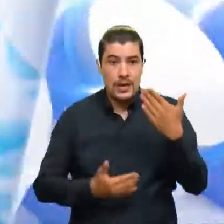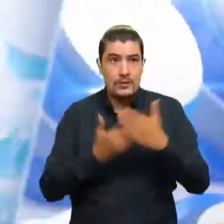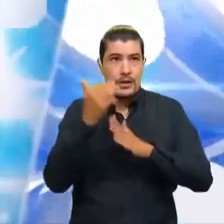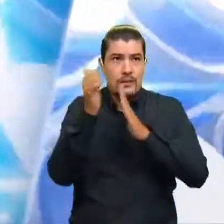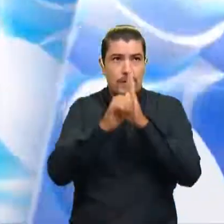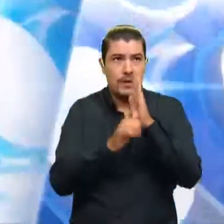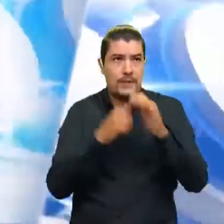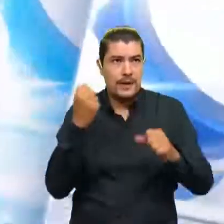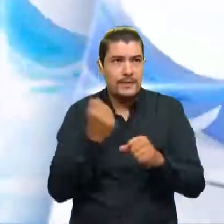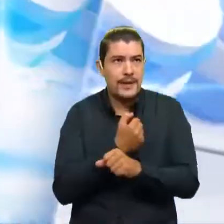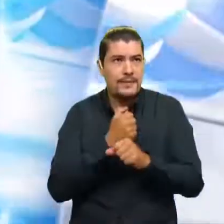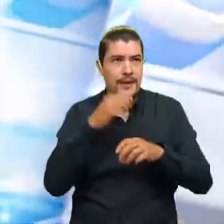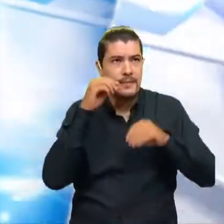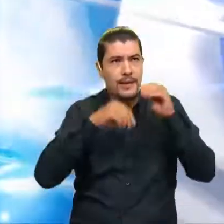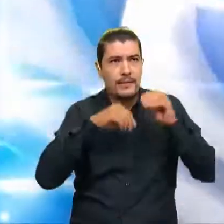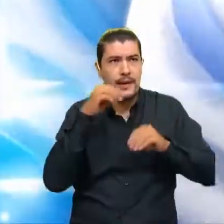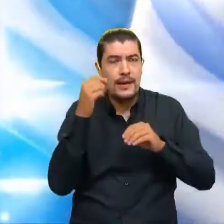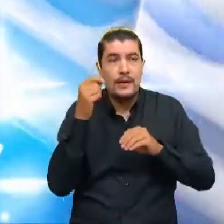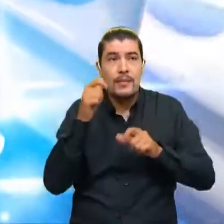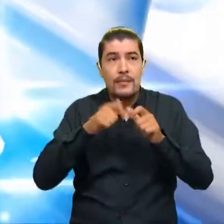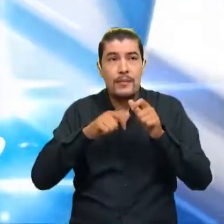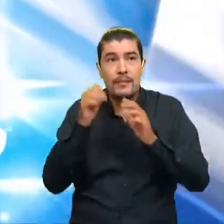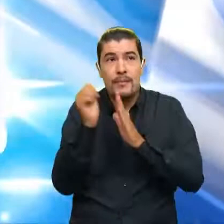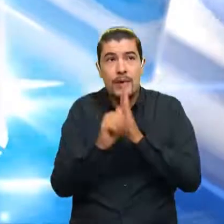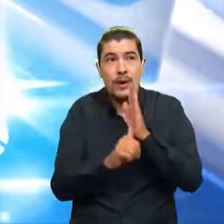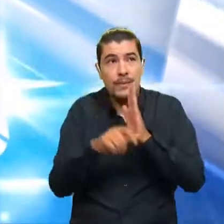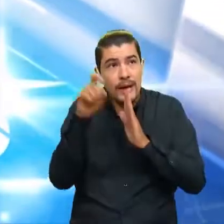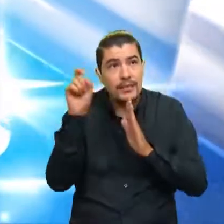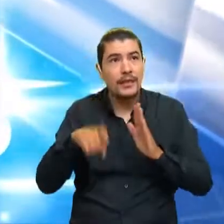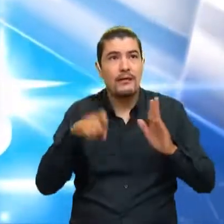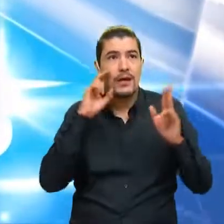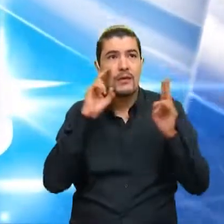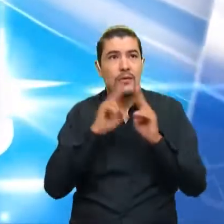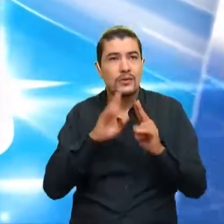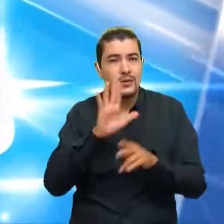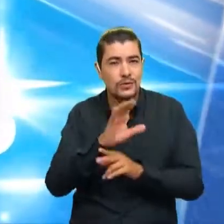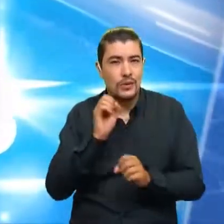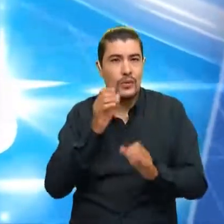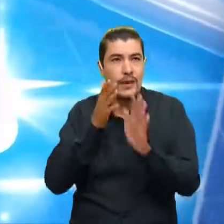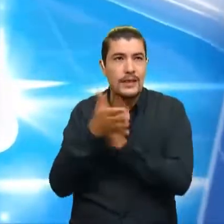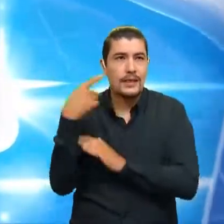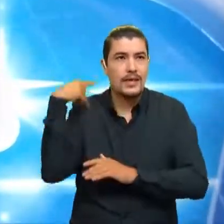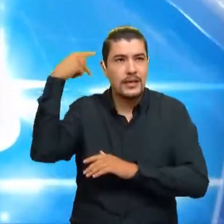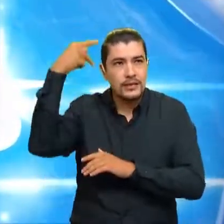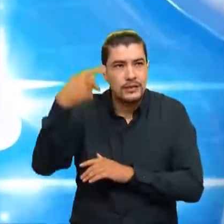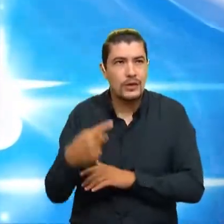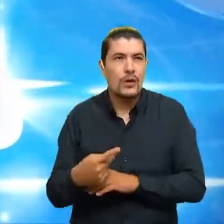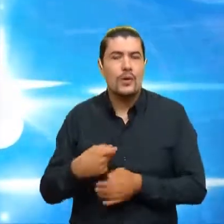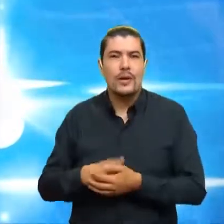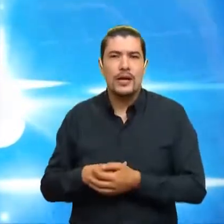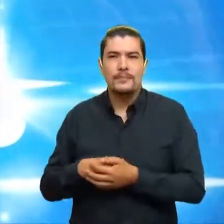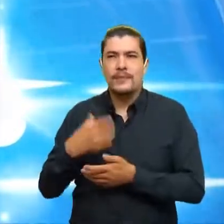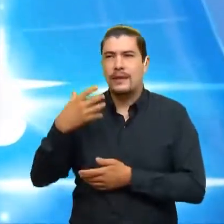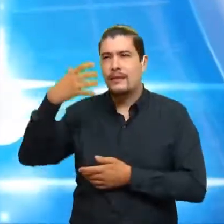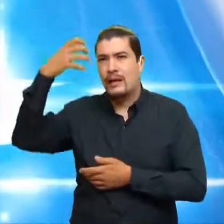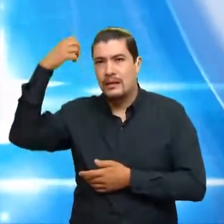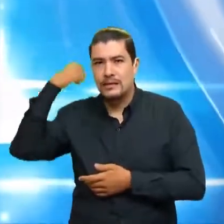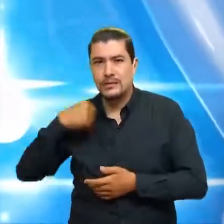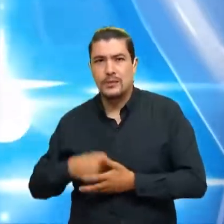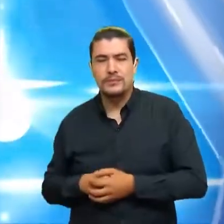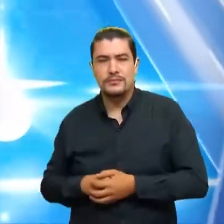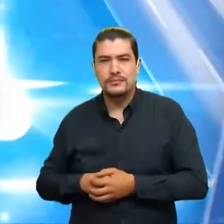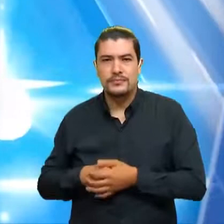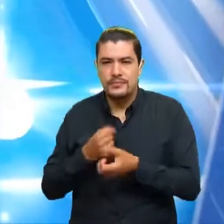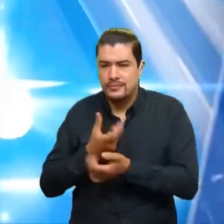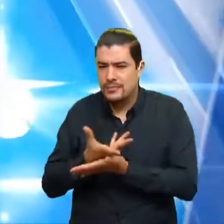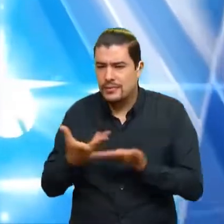estamos trabajando es un programa imperdible, porque es un programa que habla de toda la historia, de toda la cultura, de las tradiciones, de todo eso